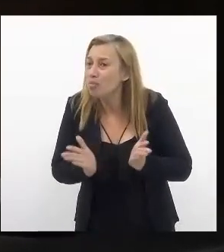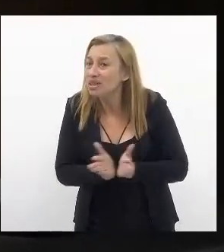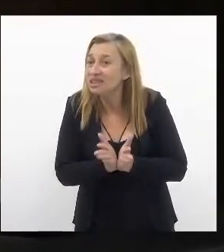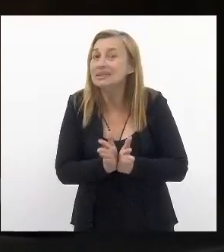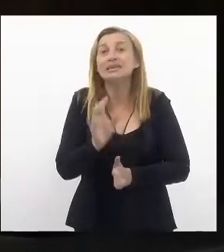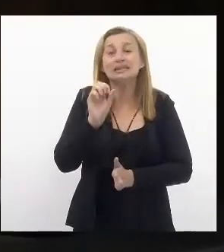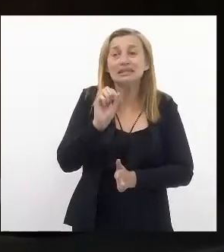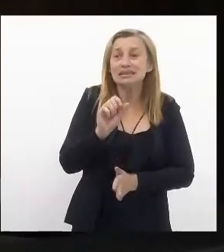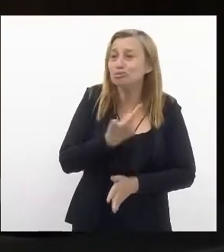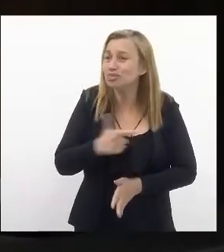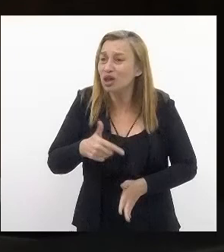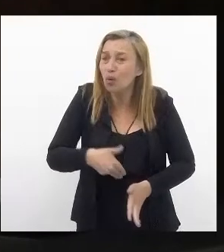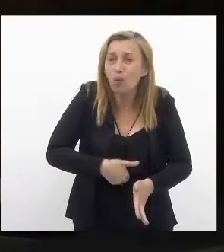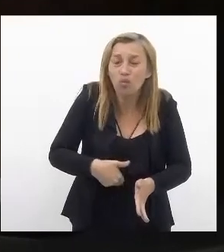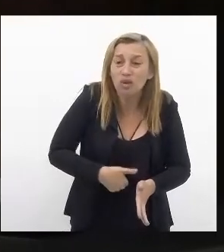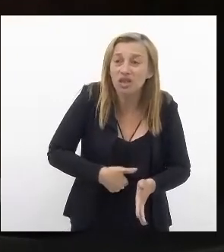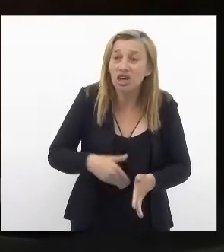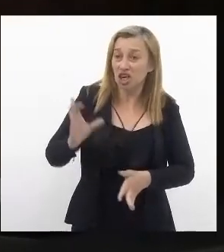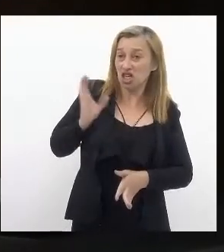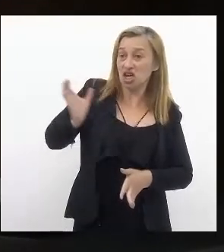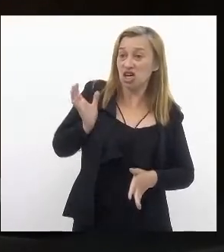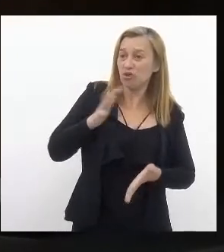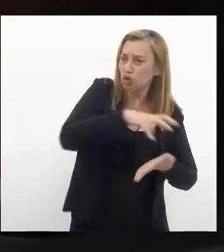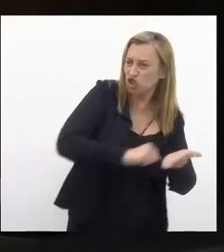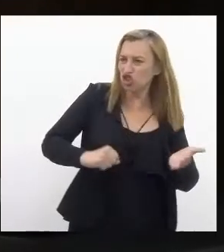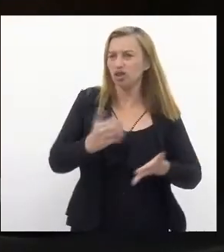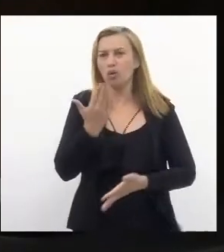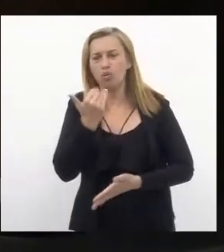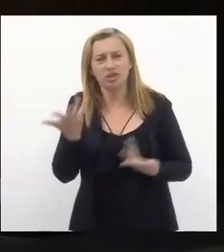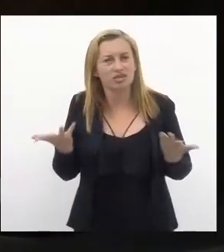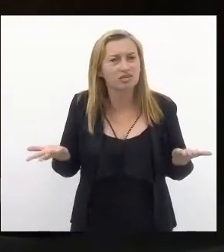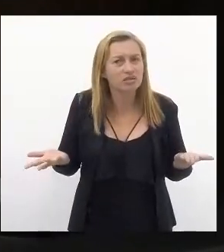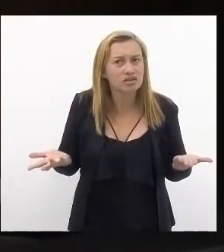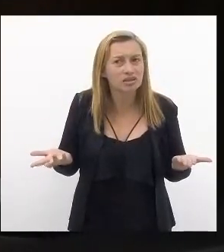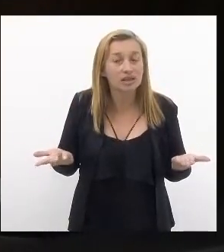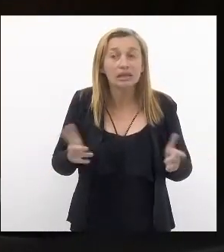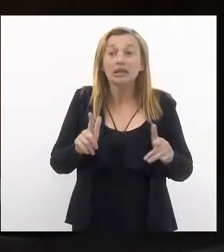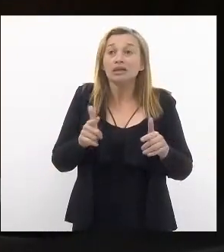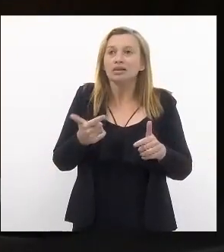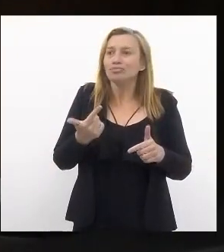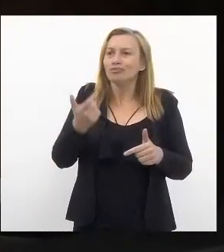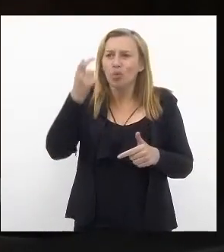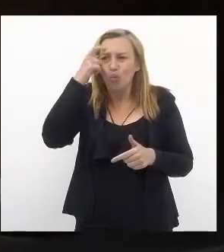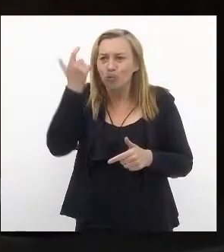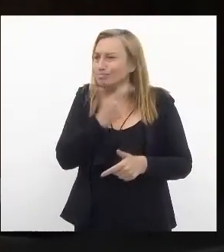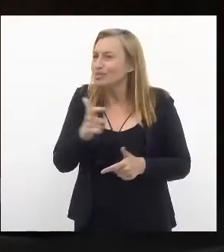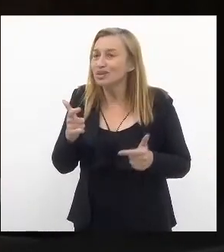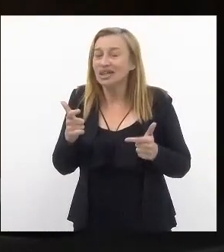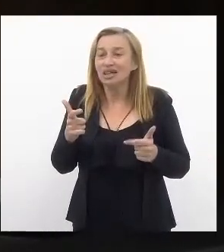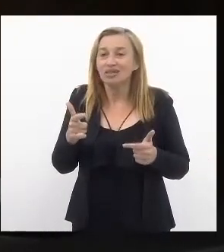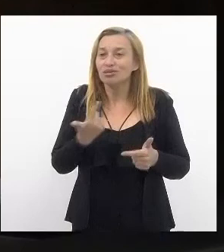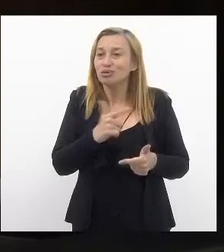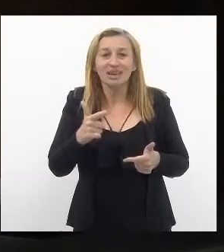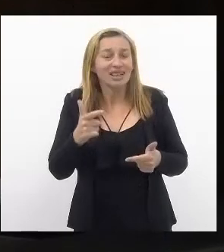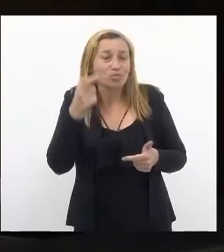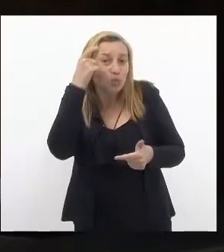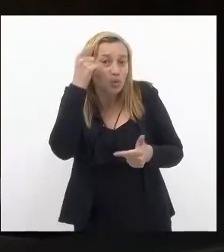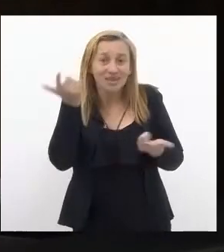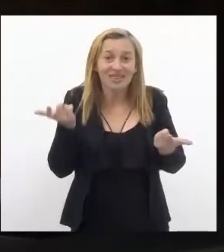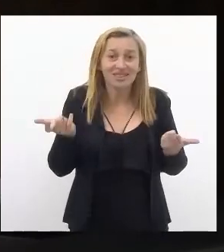sin comida, y hay ricos que tiran la comida, entonces no hay conciencia, no tenemos esa